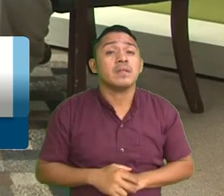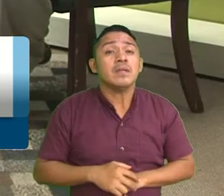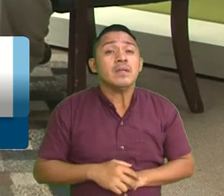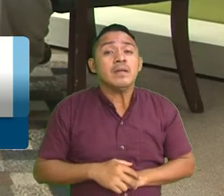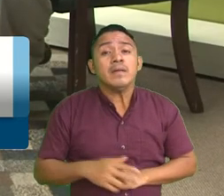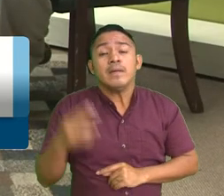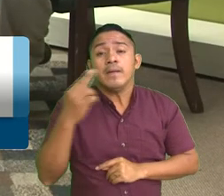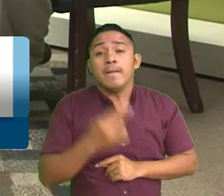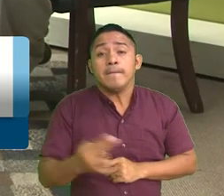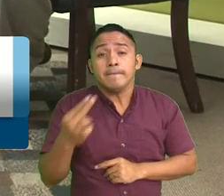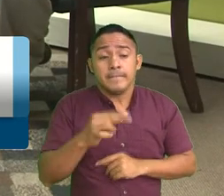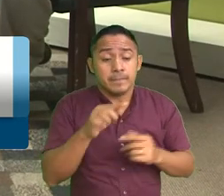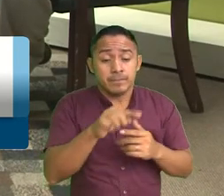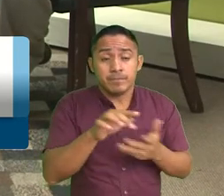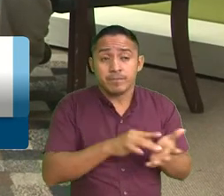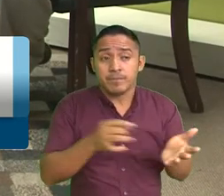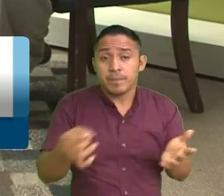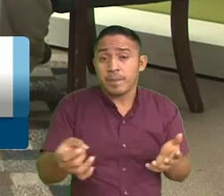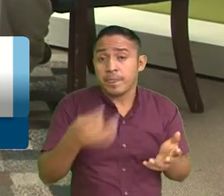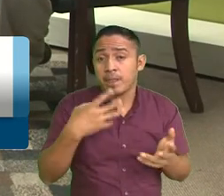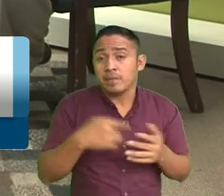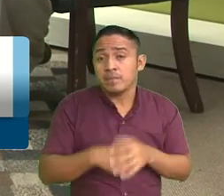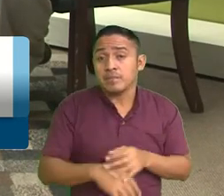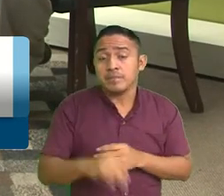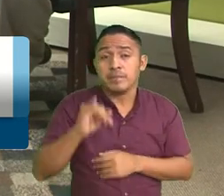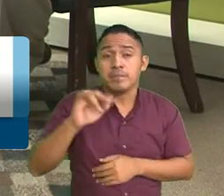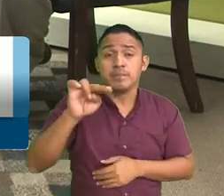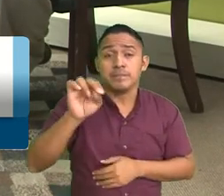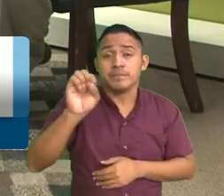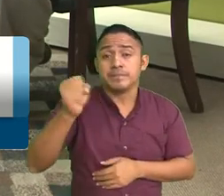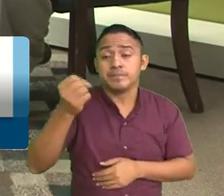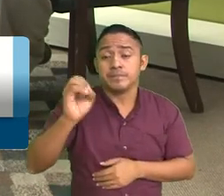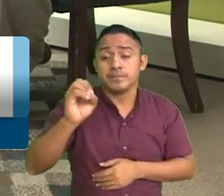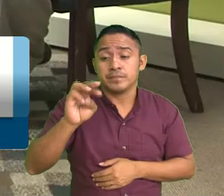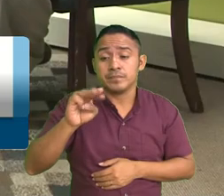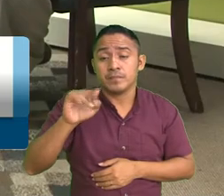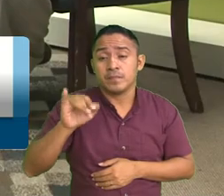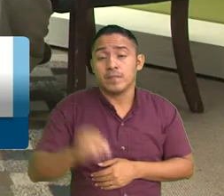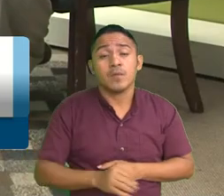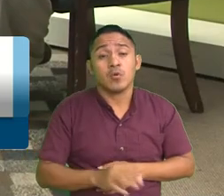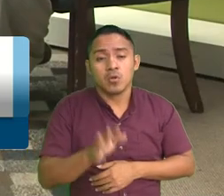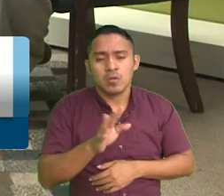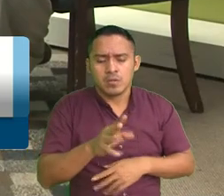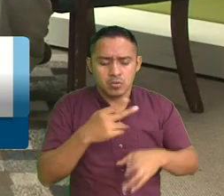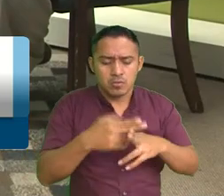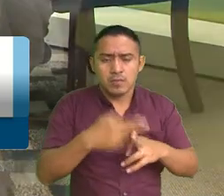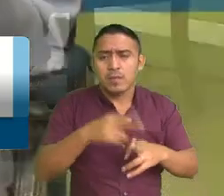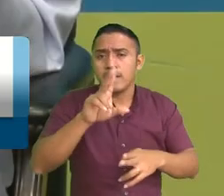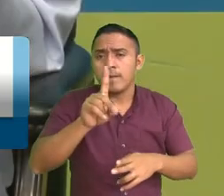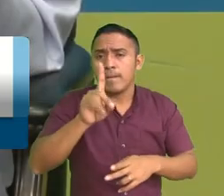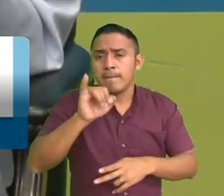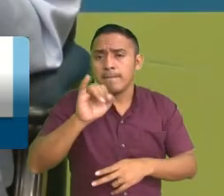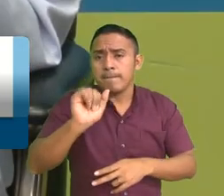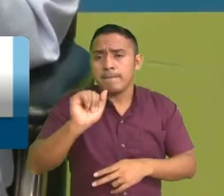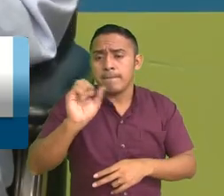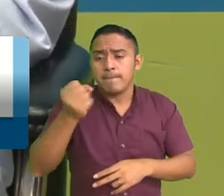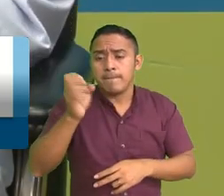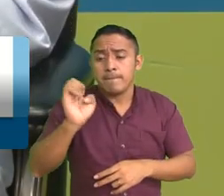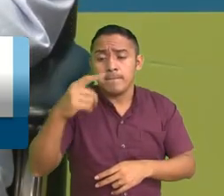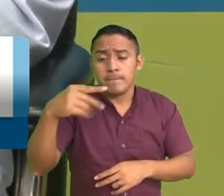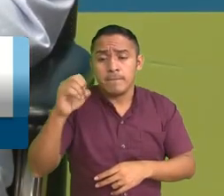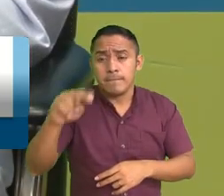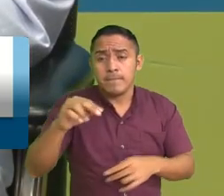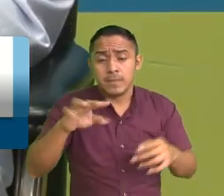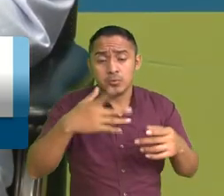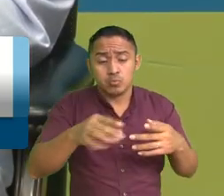el uso de estos medicamentos en el insomnio. O sea, me refiero a las diazepanes y sus familiares, porque estás teniendo problemas, de